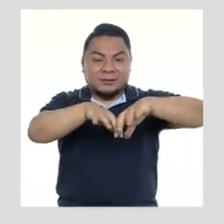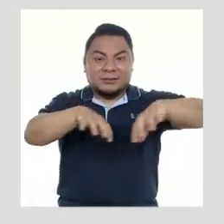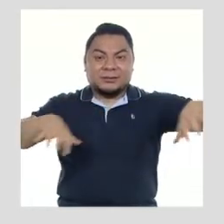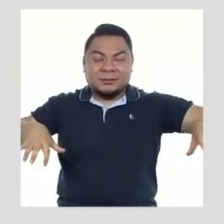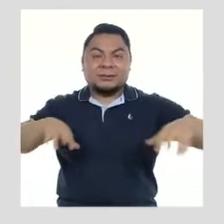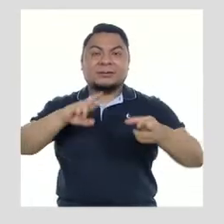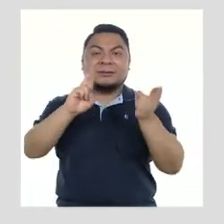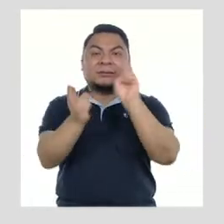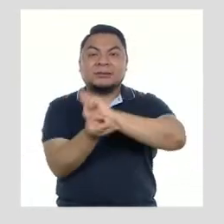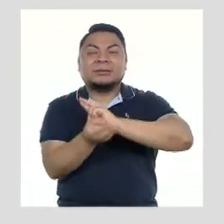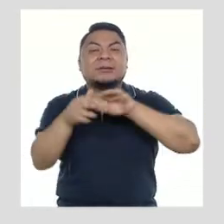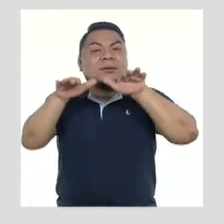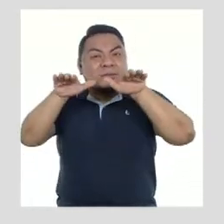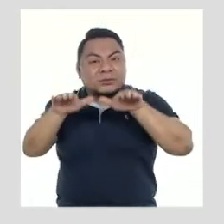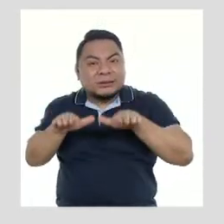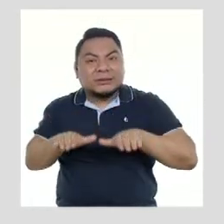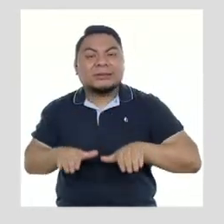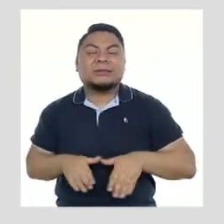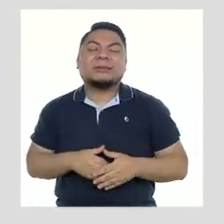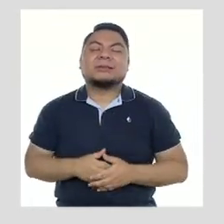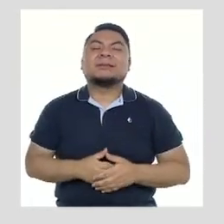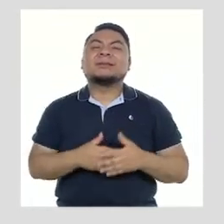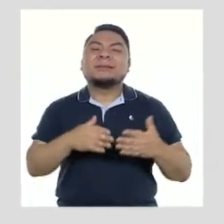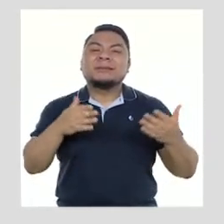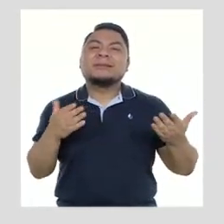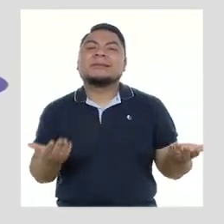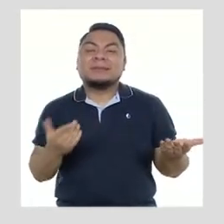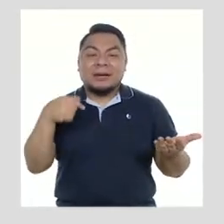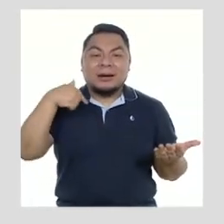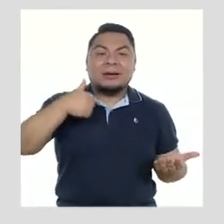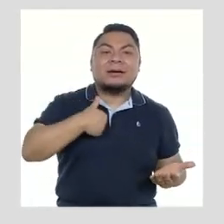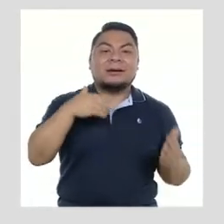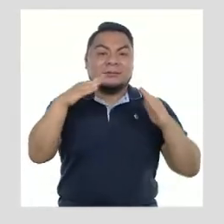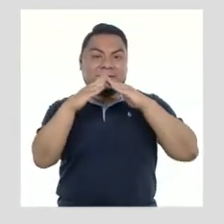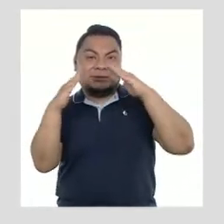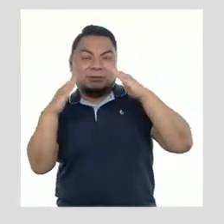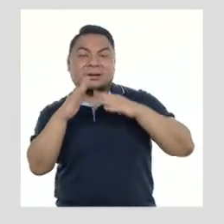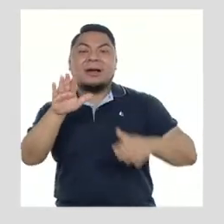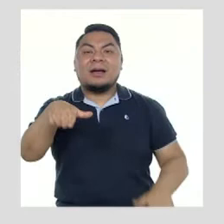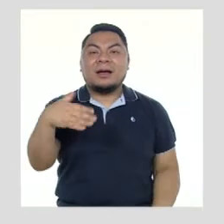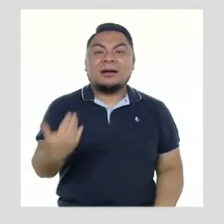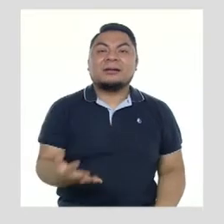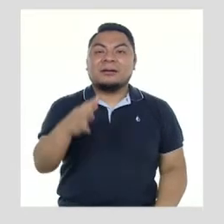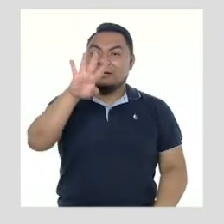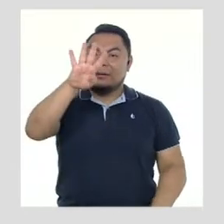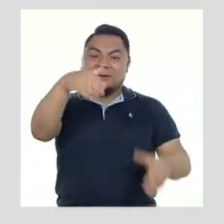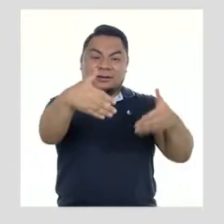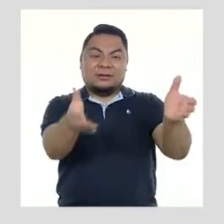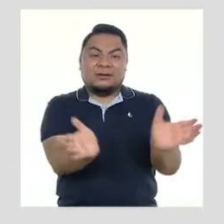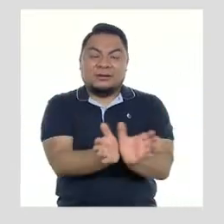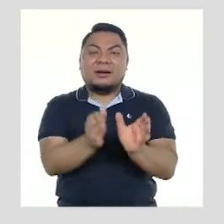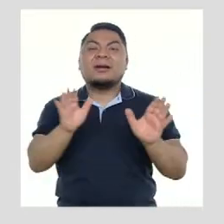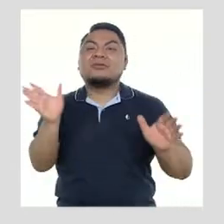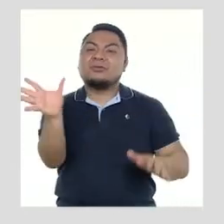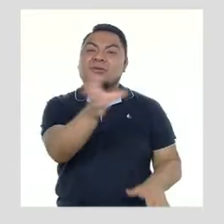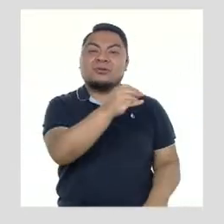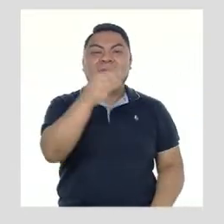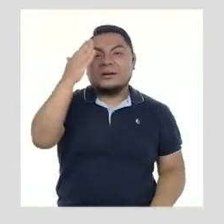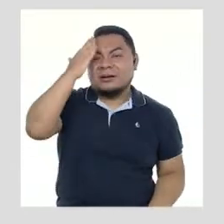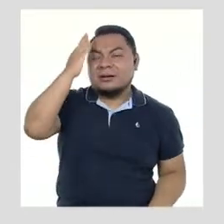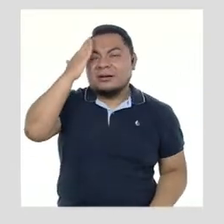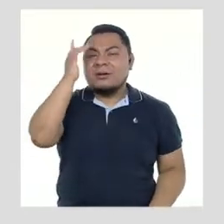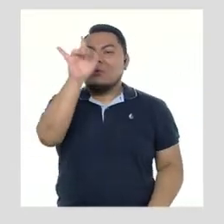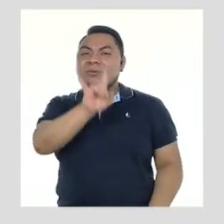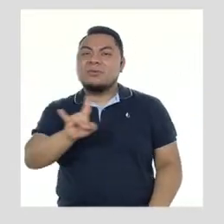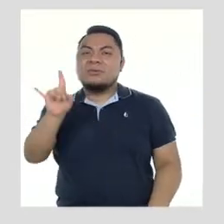R's, reusar, reciclar, reducir. En casa hay cuatro tallos que todos